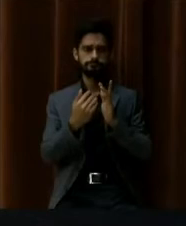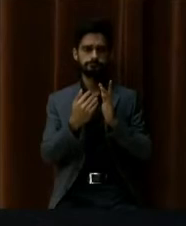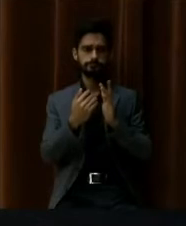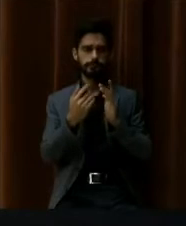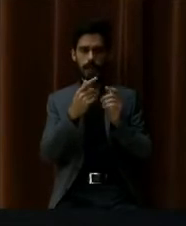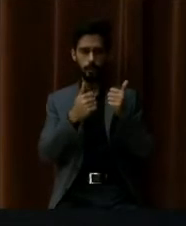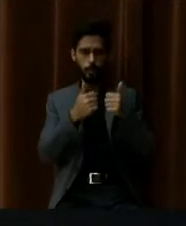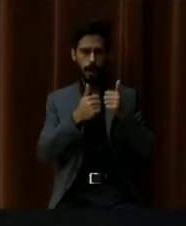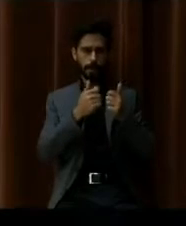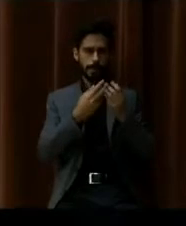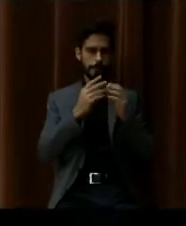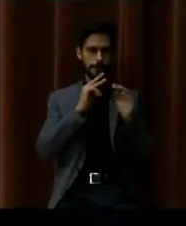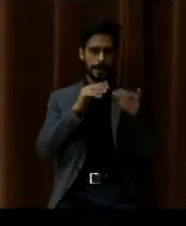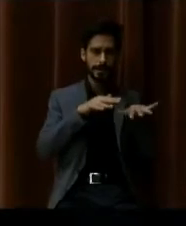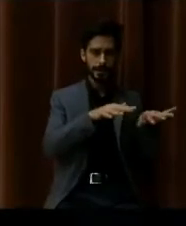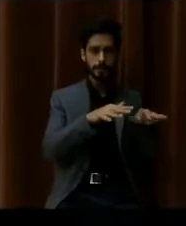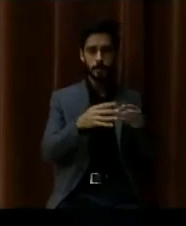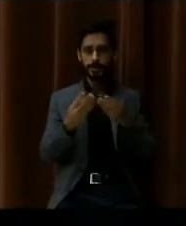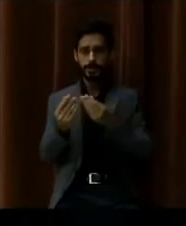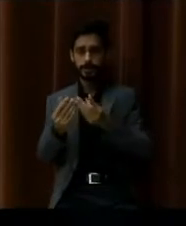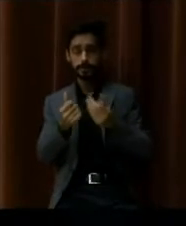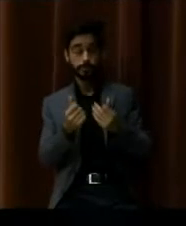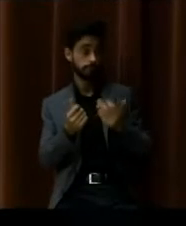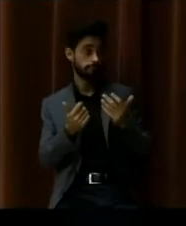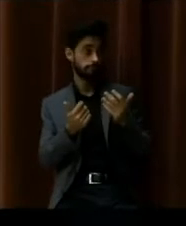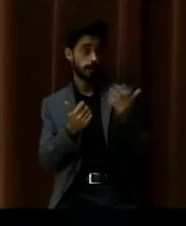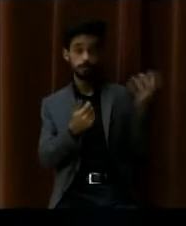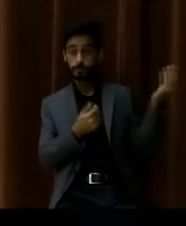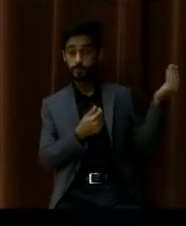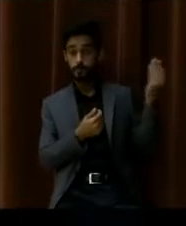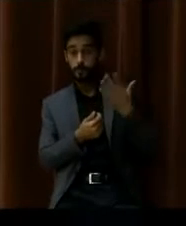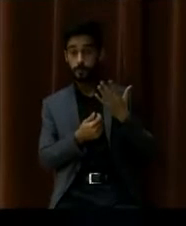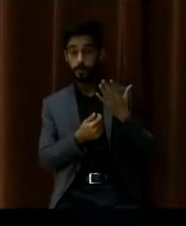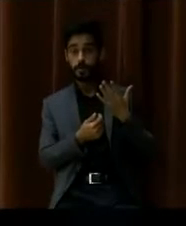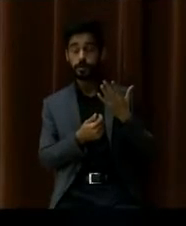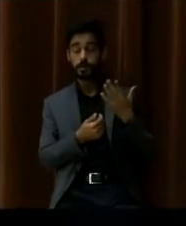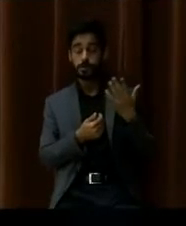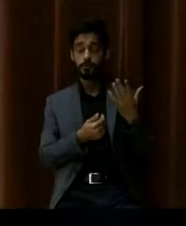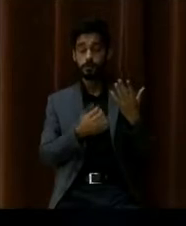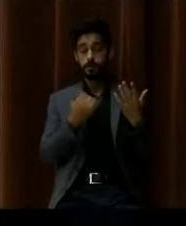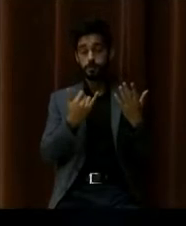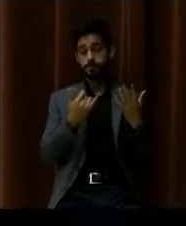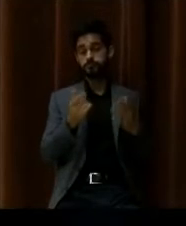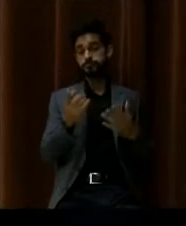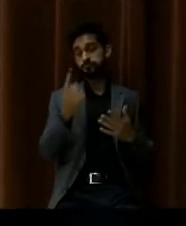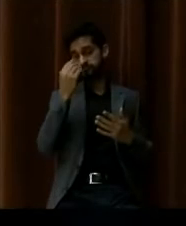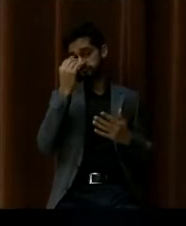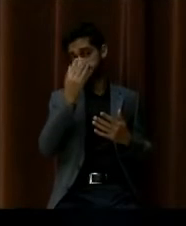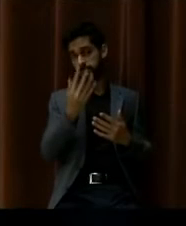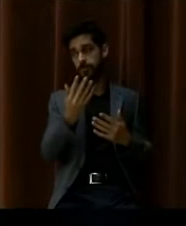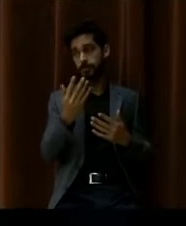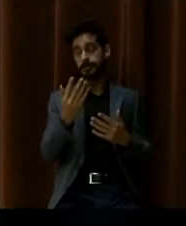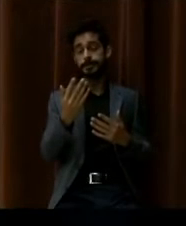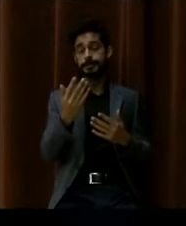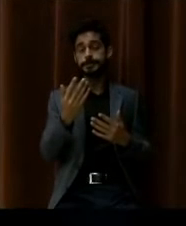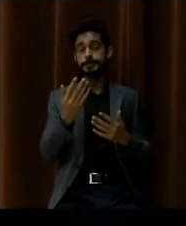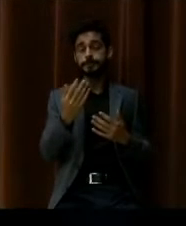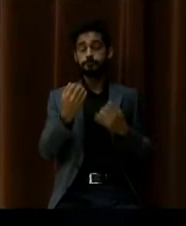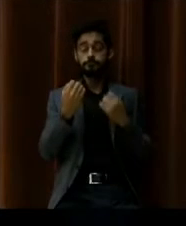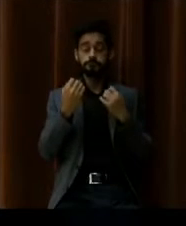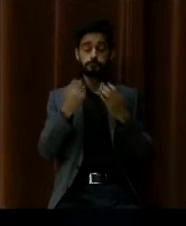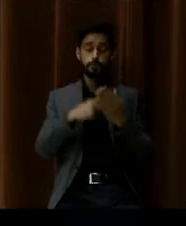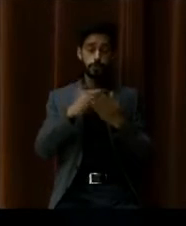ok me dice también que y que de la misma forma que yo digo que hay proyectos sometidos que afectan